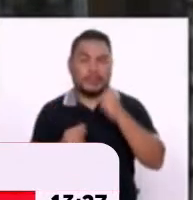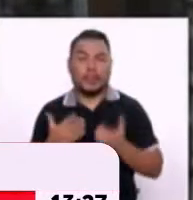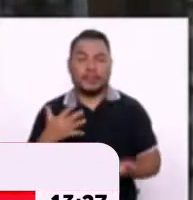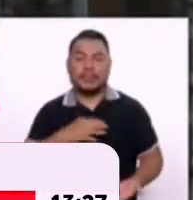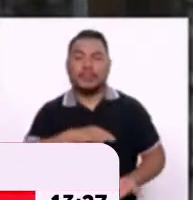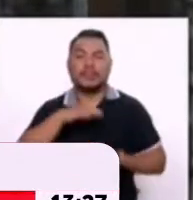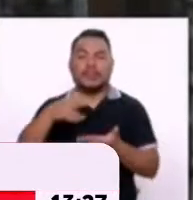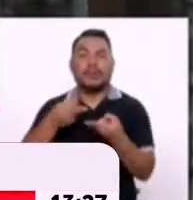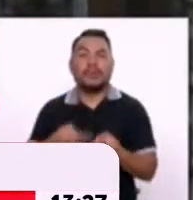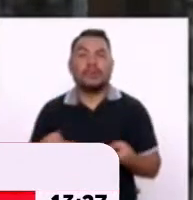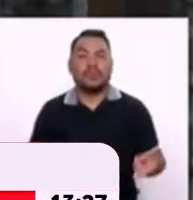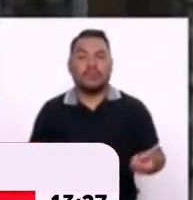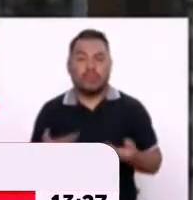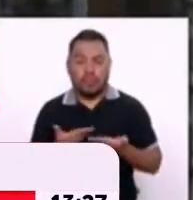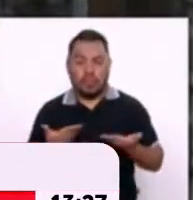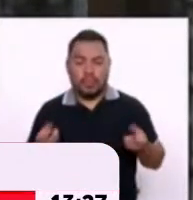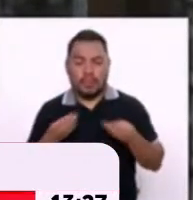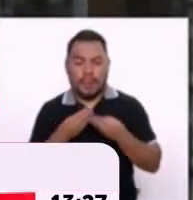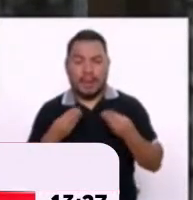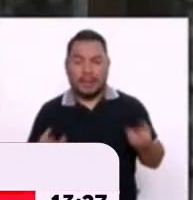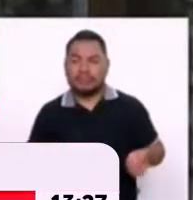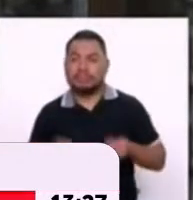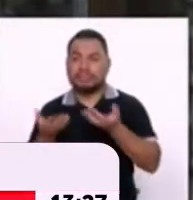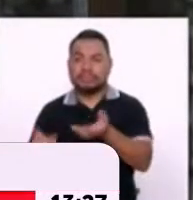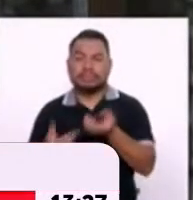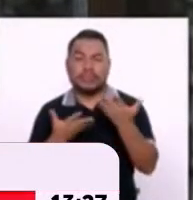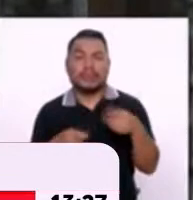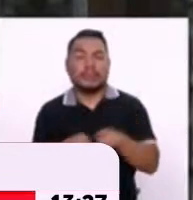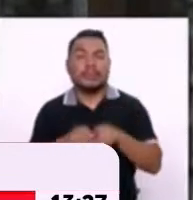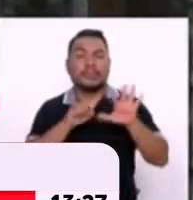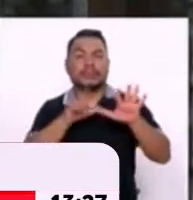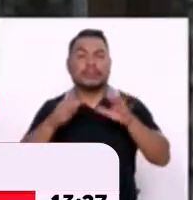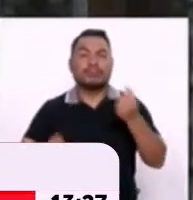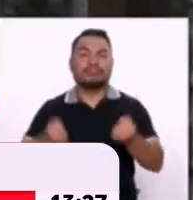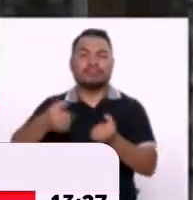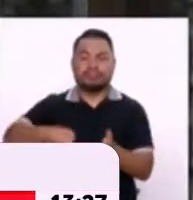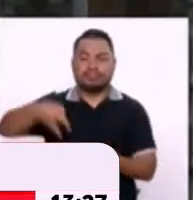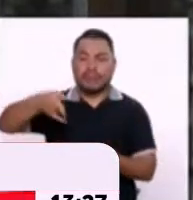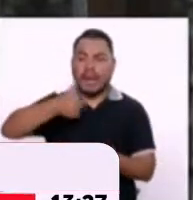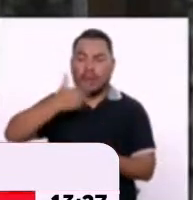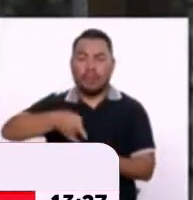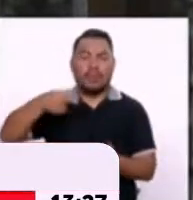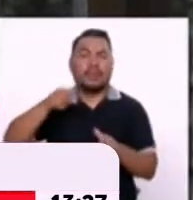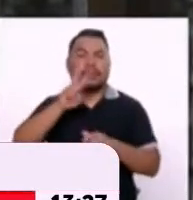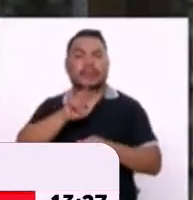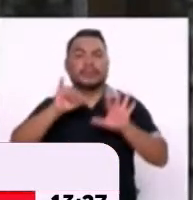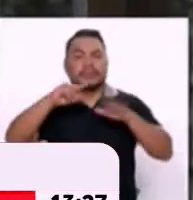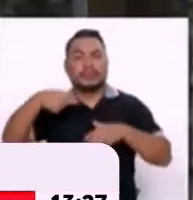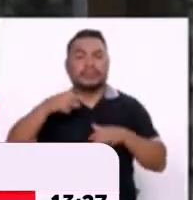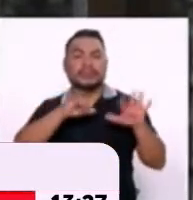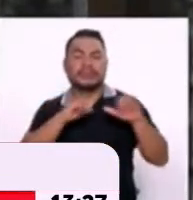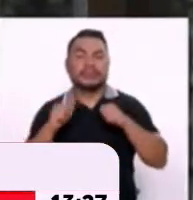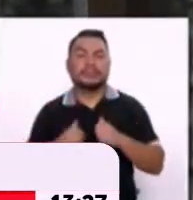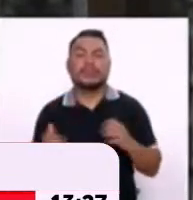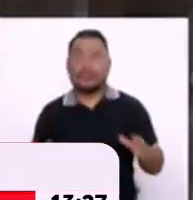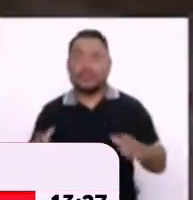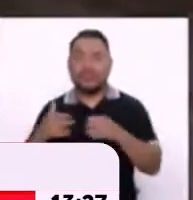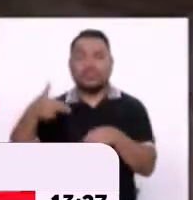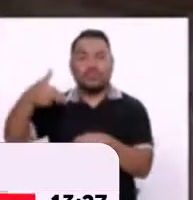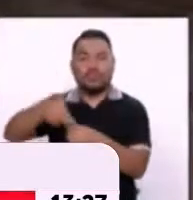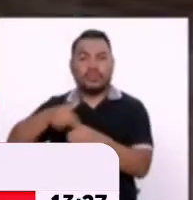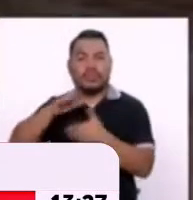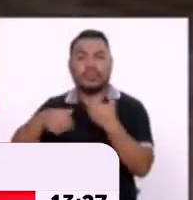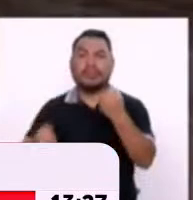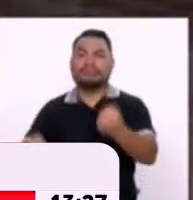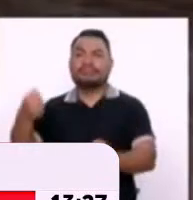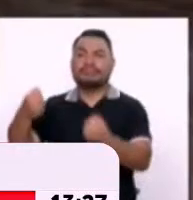960 paquetes de herramientas, 63 motobombas, así como 26.600 galones de combustible